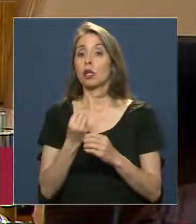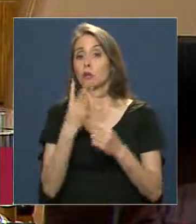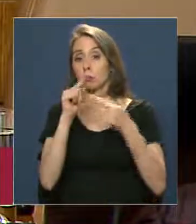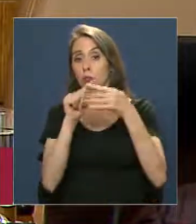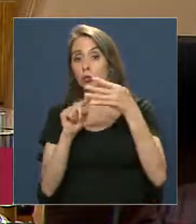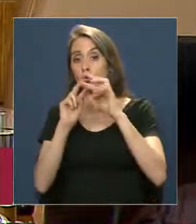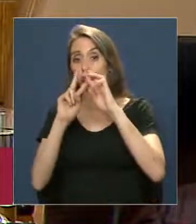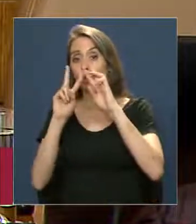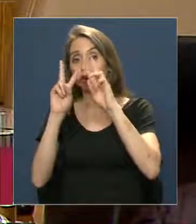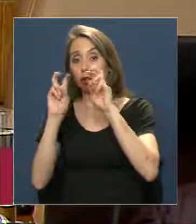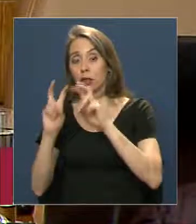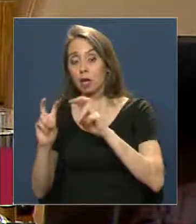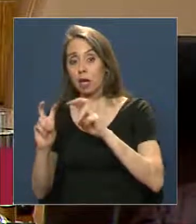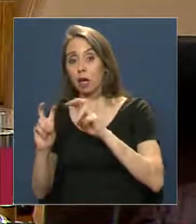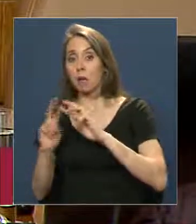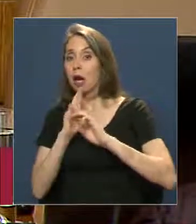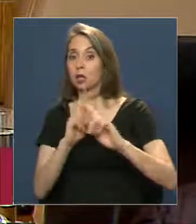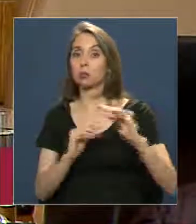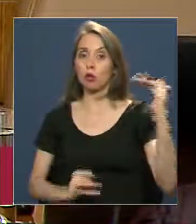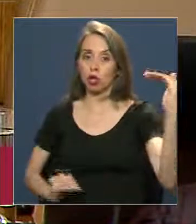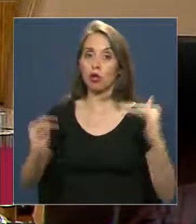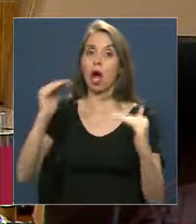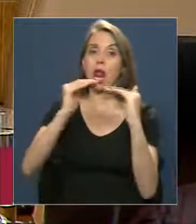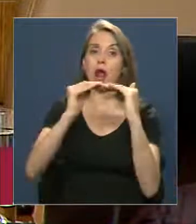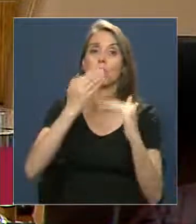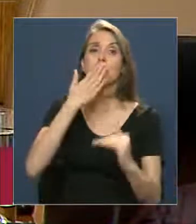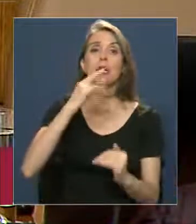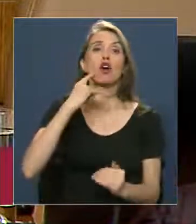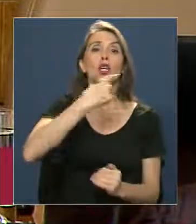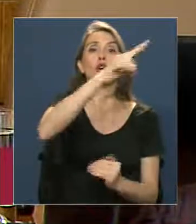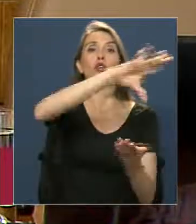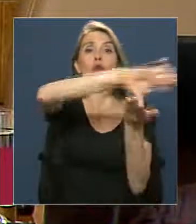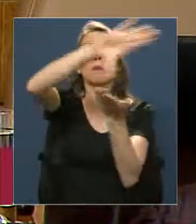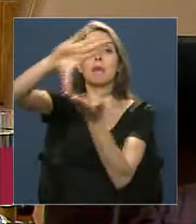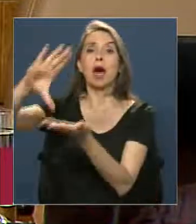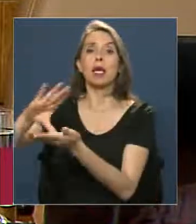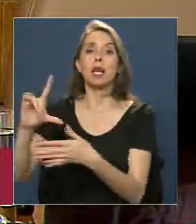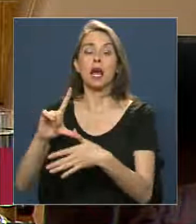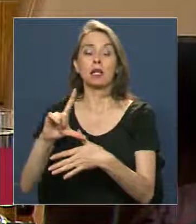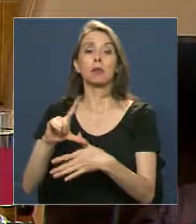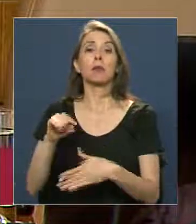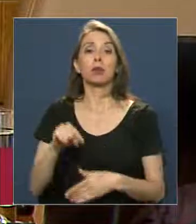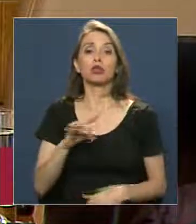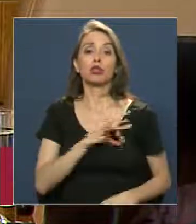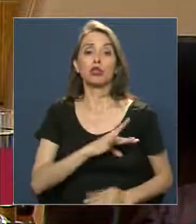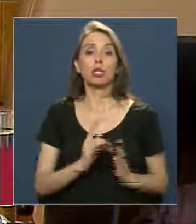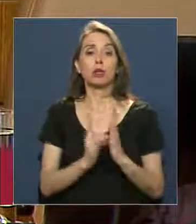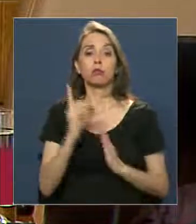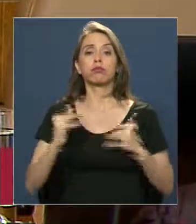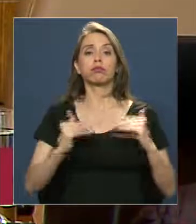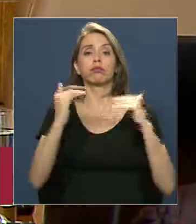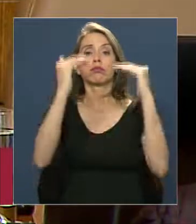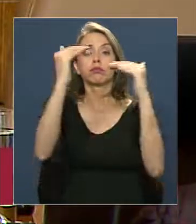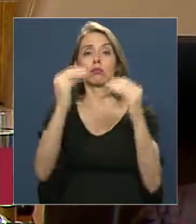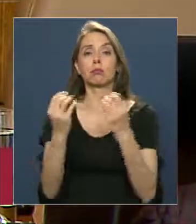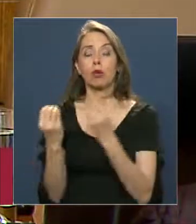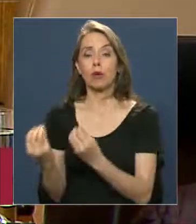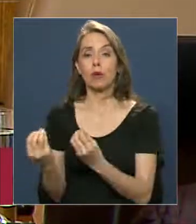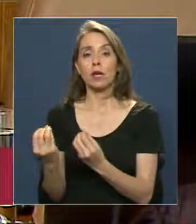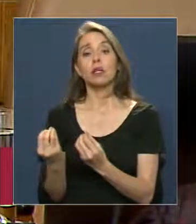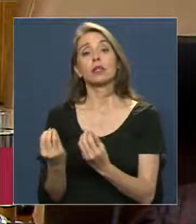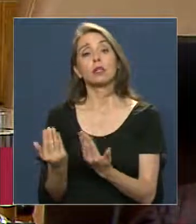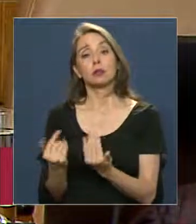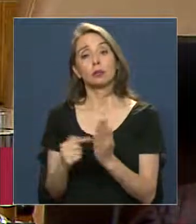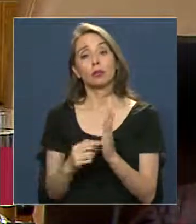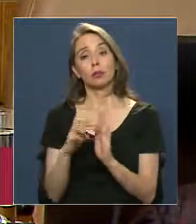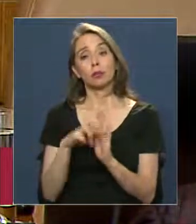aspectos, mucho mejor que muchos países de Latinoamérica, y eso es lo que nos ha permitido salir adelante. Así que muy bien, y espero que aprobemos rápidamente esto